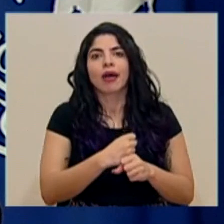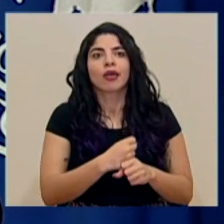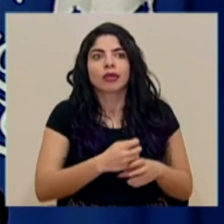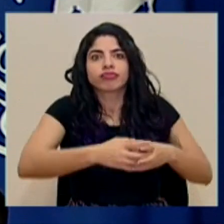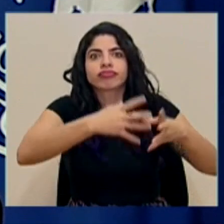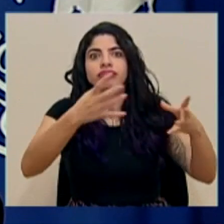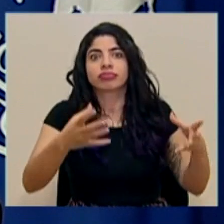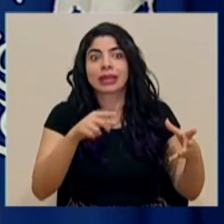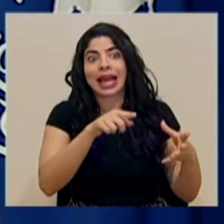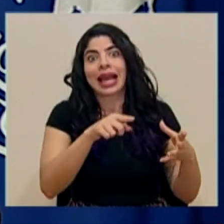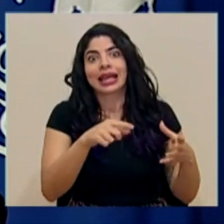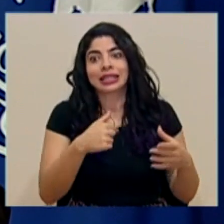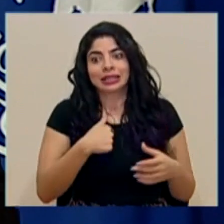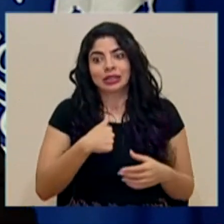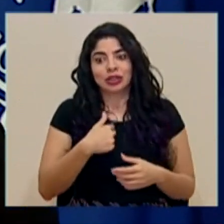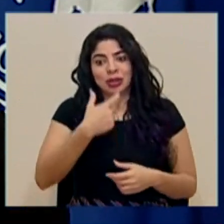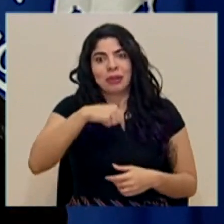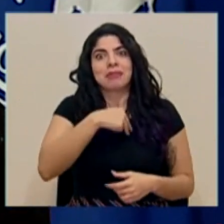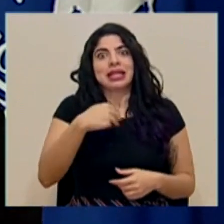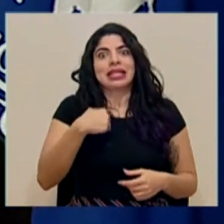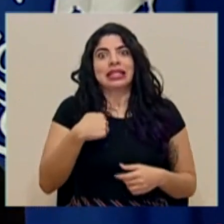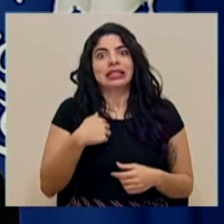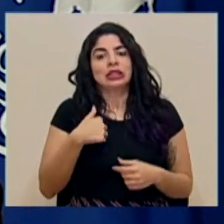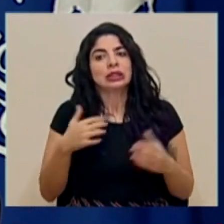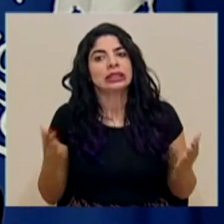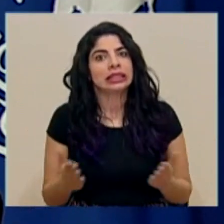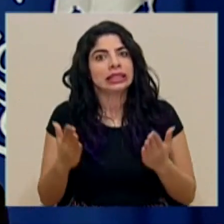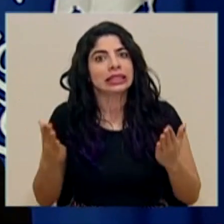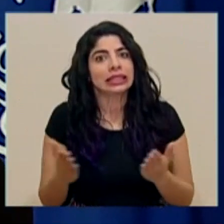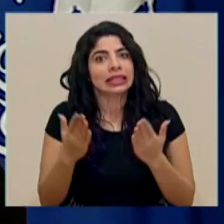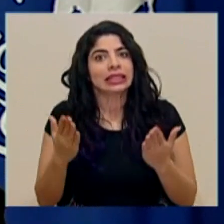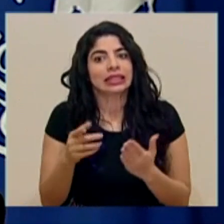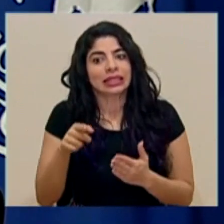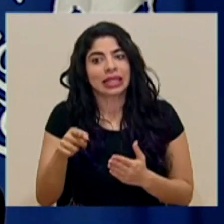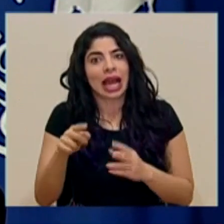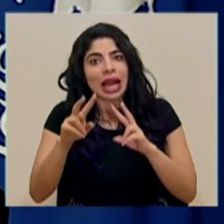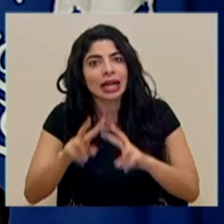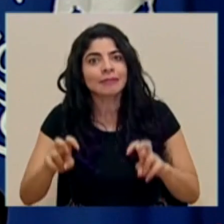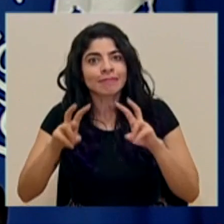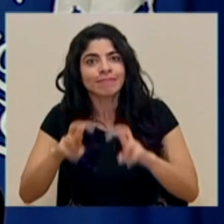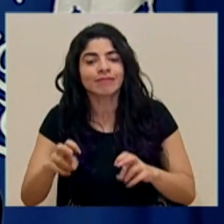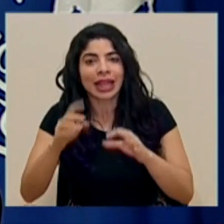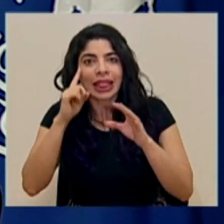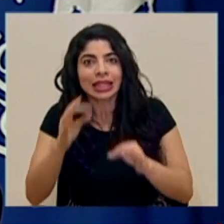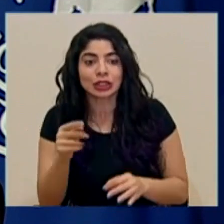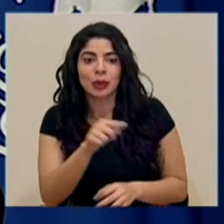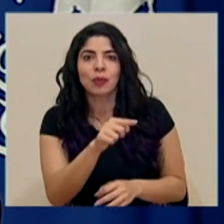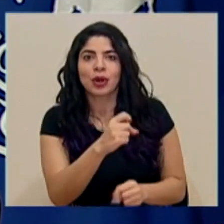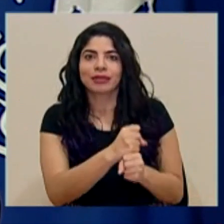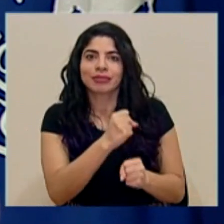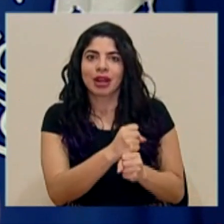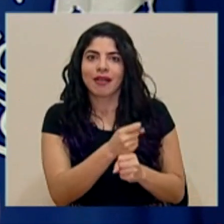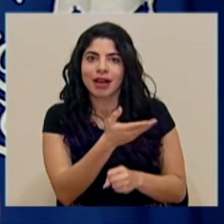que mueve a este ministro por participar intensamente de estos análisis y de estas decisiones.